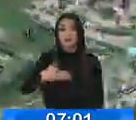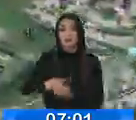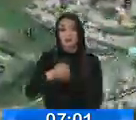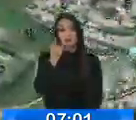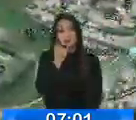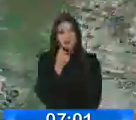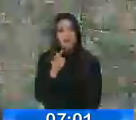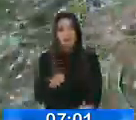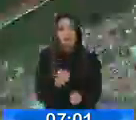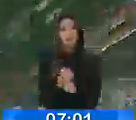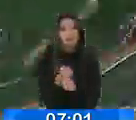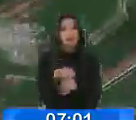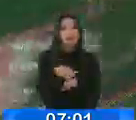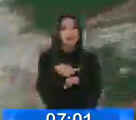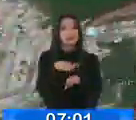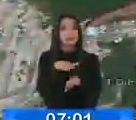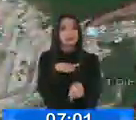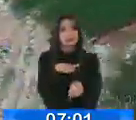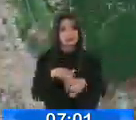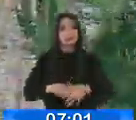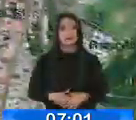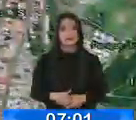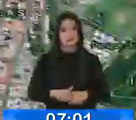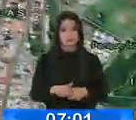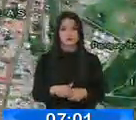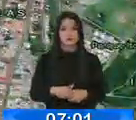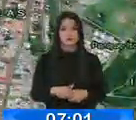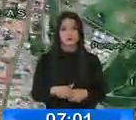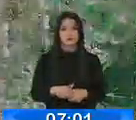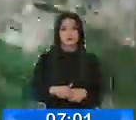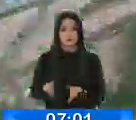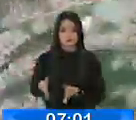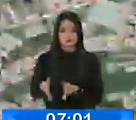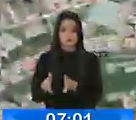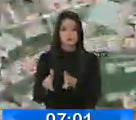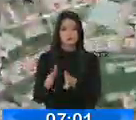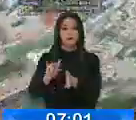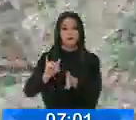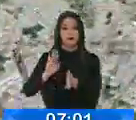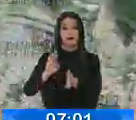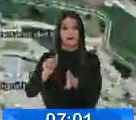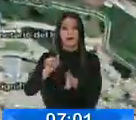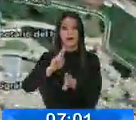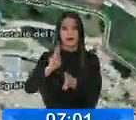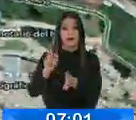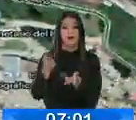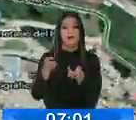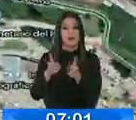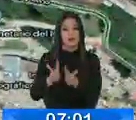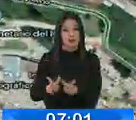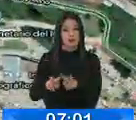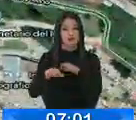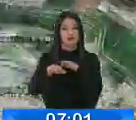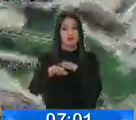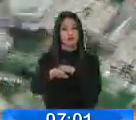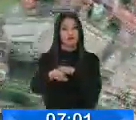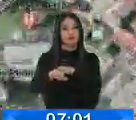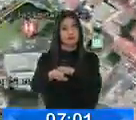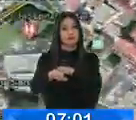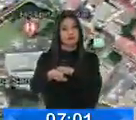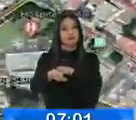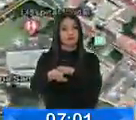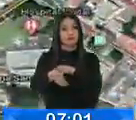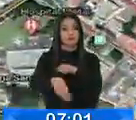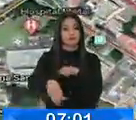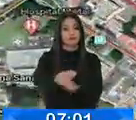obviamente el tráfico se congestiona. En la José María Velasco Ibarra, el tráfico también está fuerte, llega hacia el